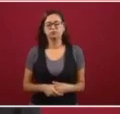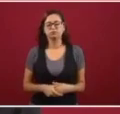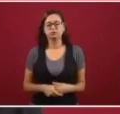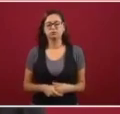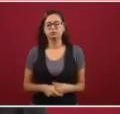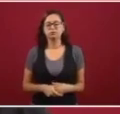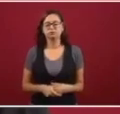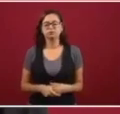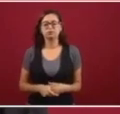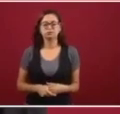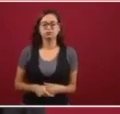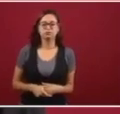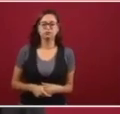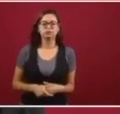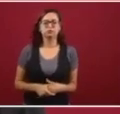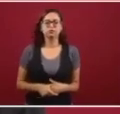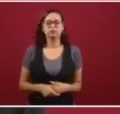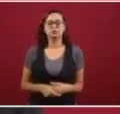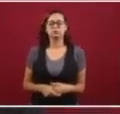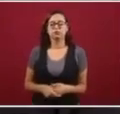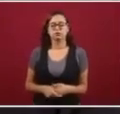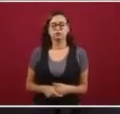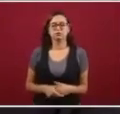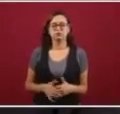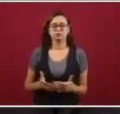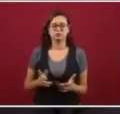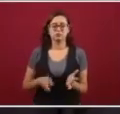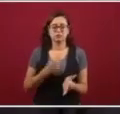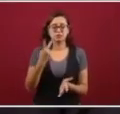de acuerdo a los reportes,